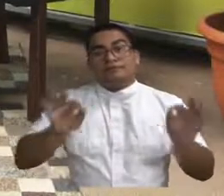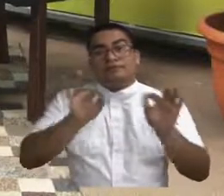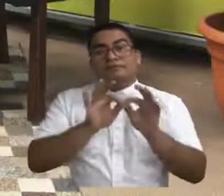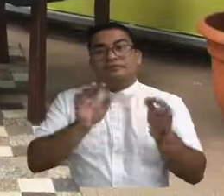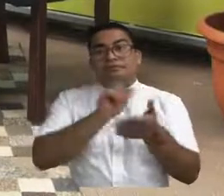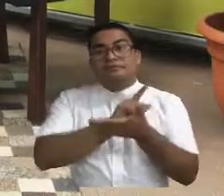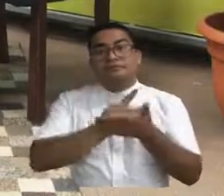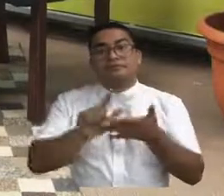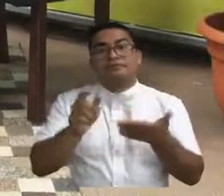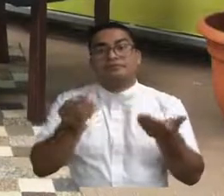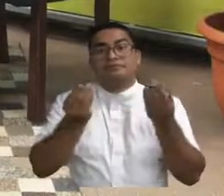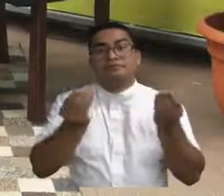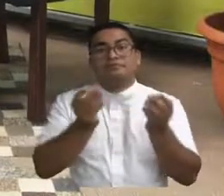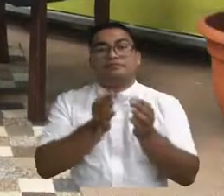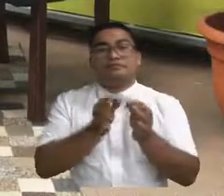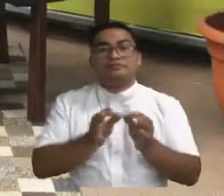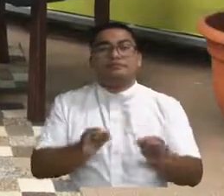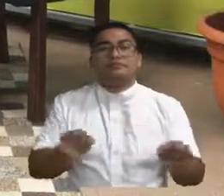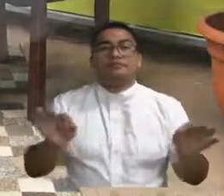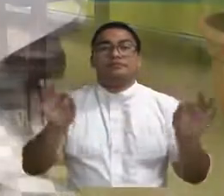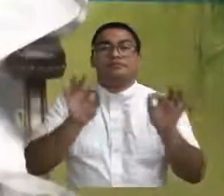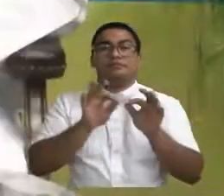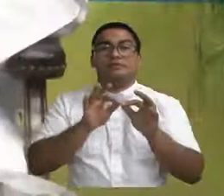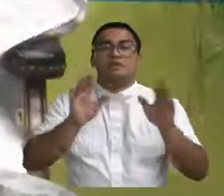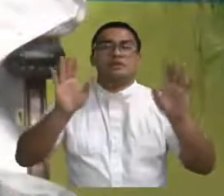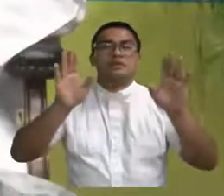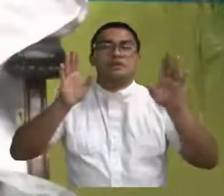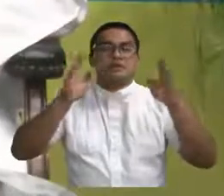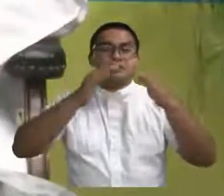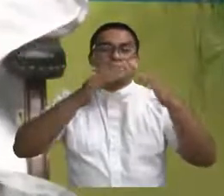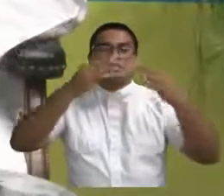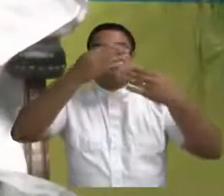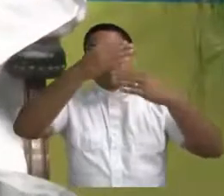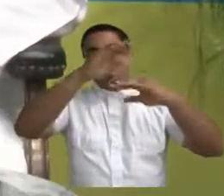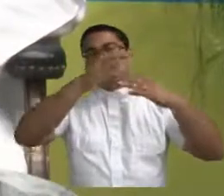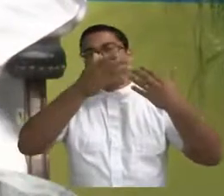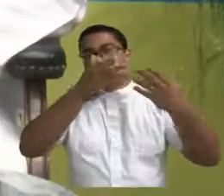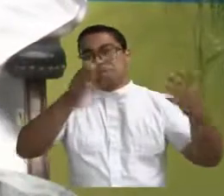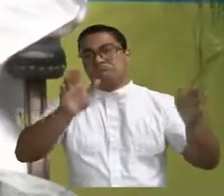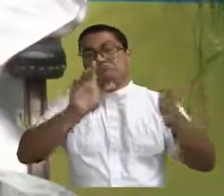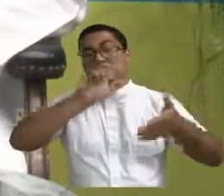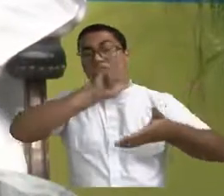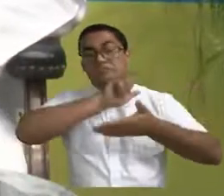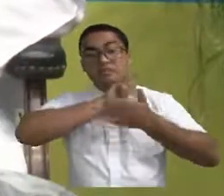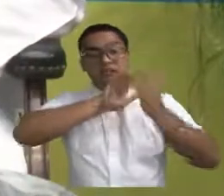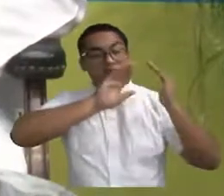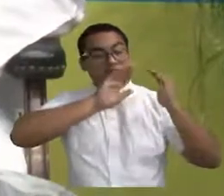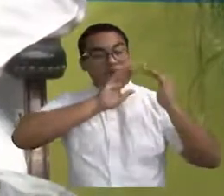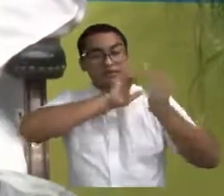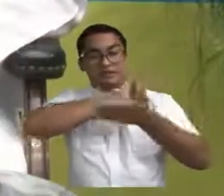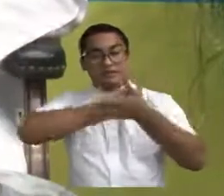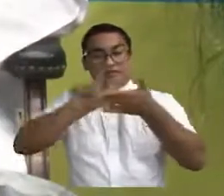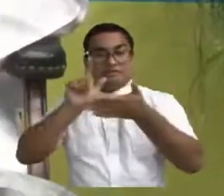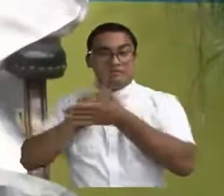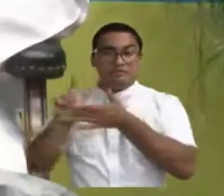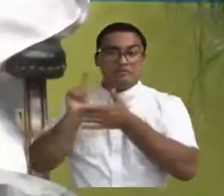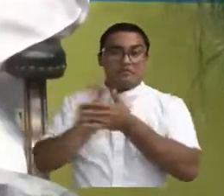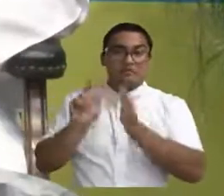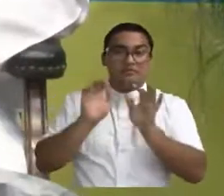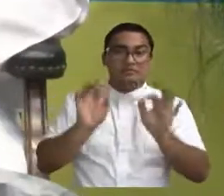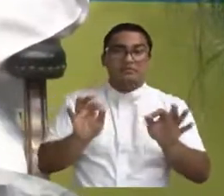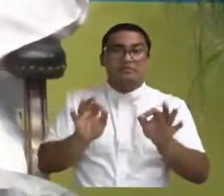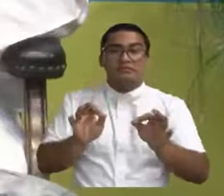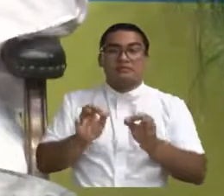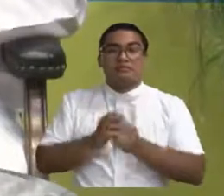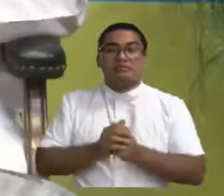bastante importante. El abrir las ventanas de la casa, mantenerla limpia. Siempre les digo a los papás, miren el alrededor, porque me dicen, siempre se empeora